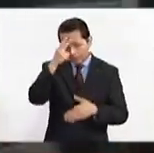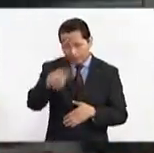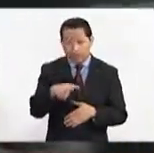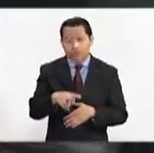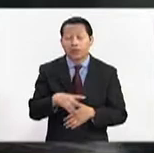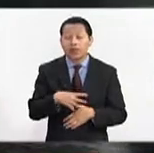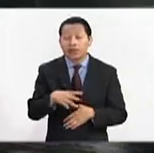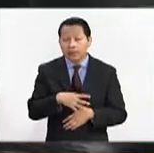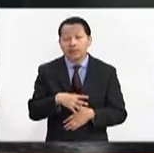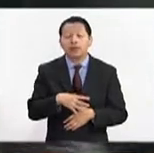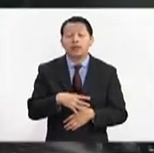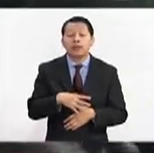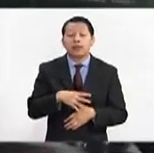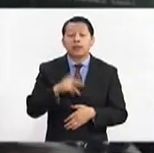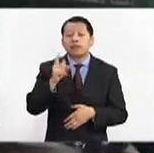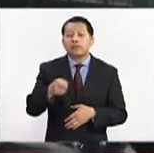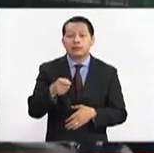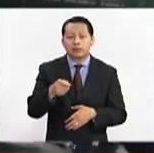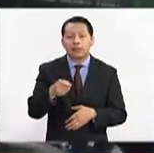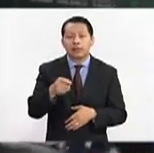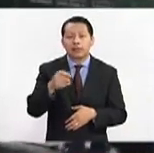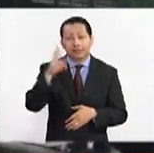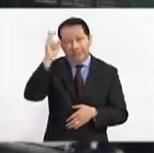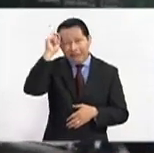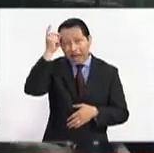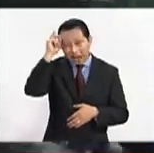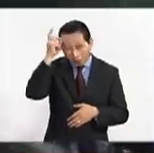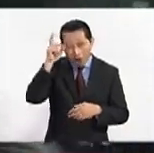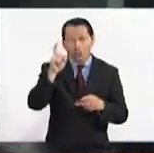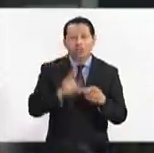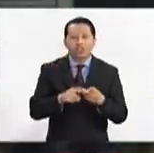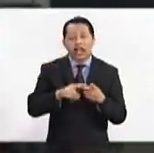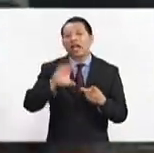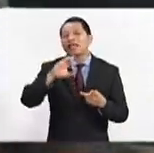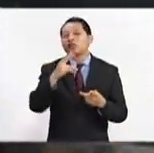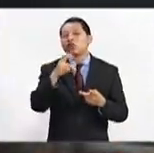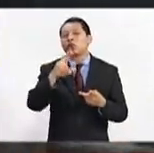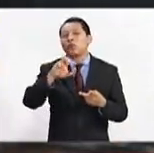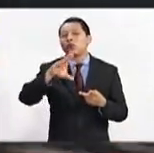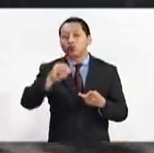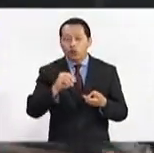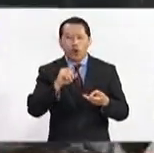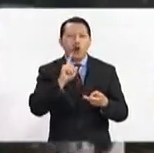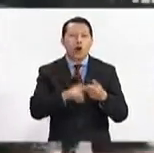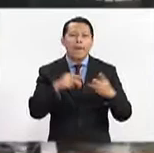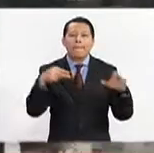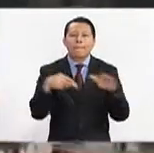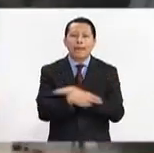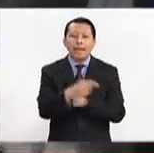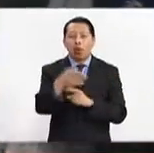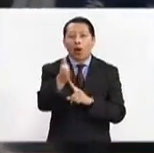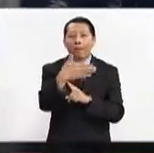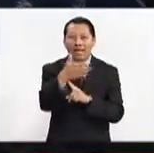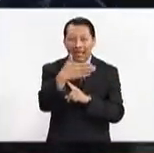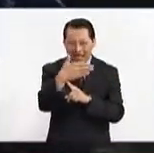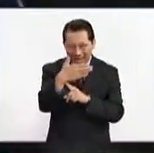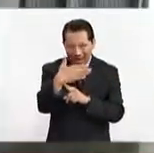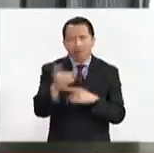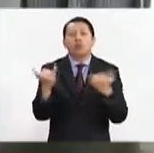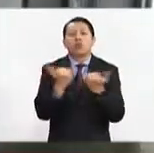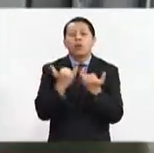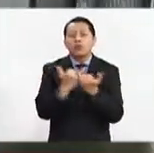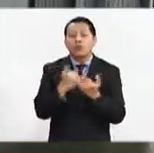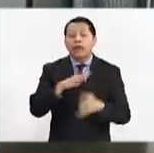Hubo afectaciones en la calzada Ignacio Zaragoza, en la avenida Río Churubusco y en la estación del metro Pantitlán. Además, en uno